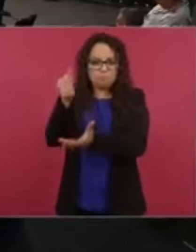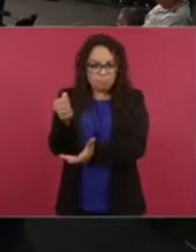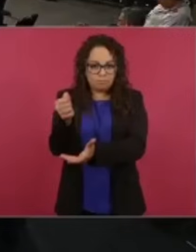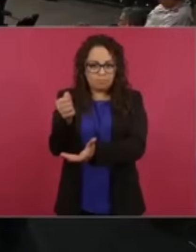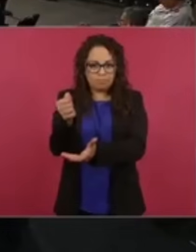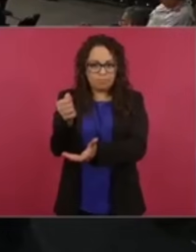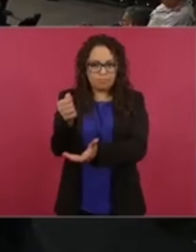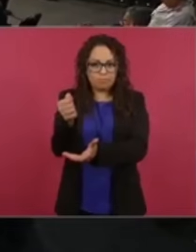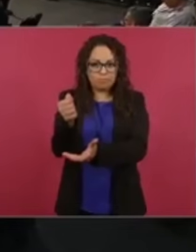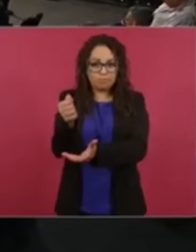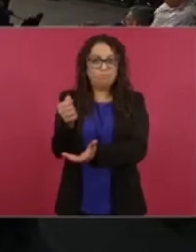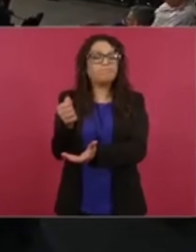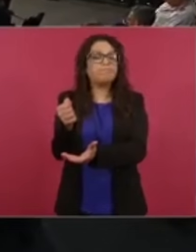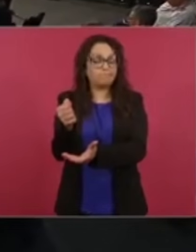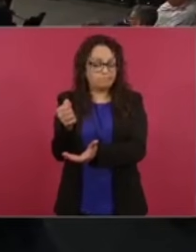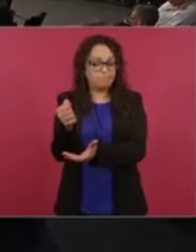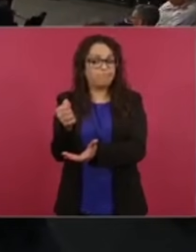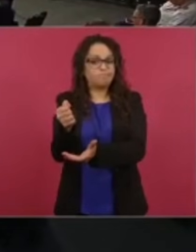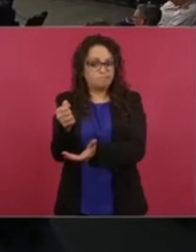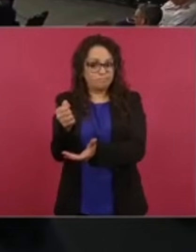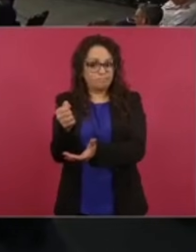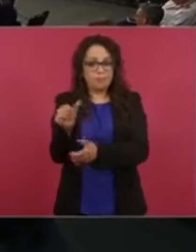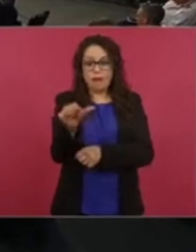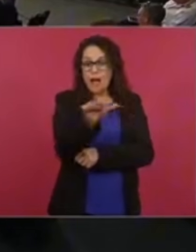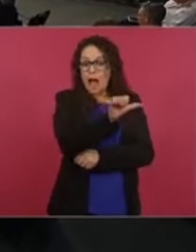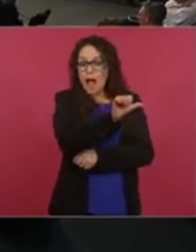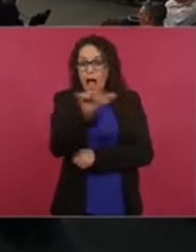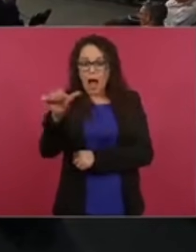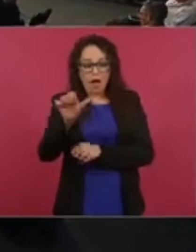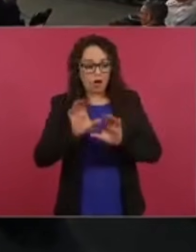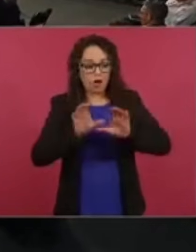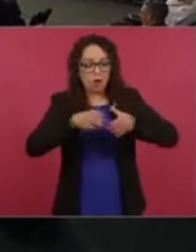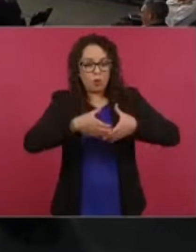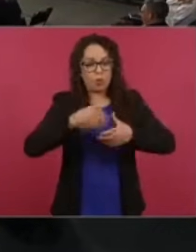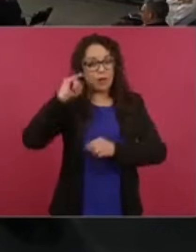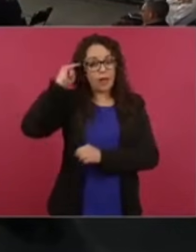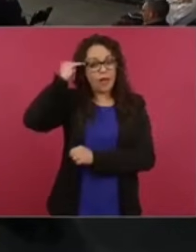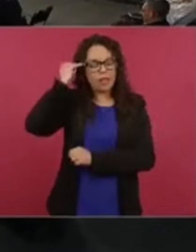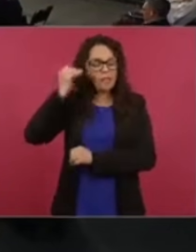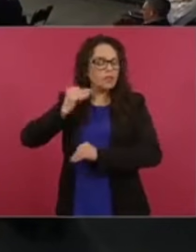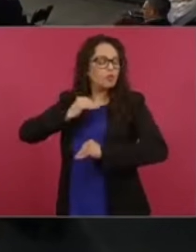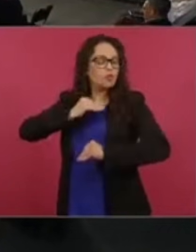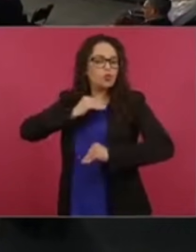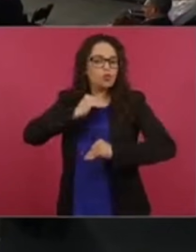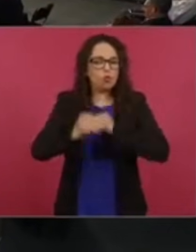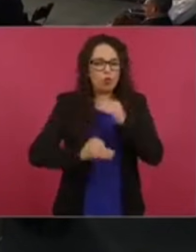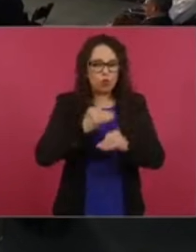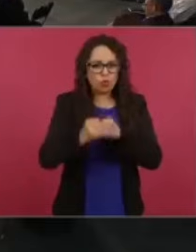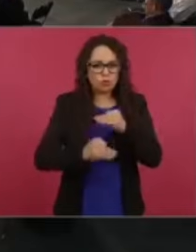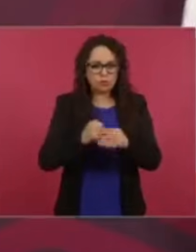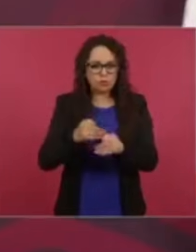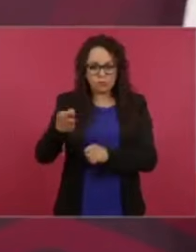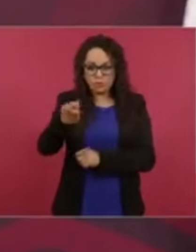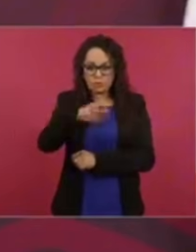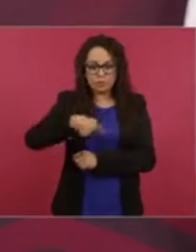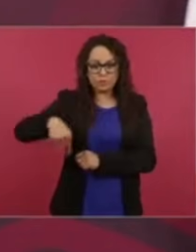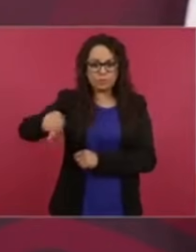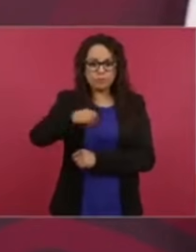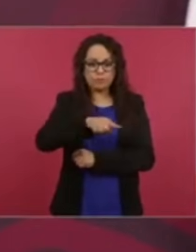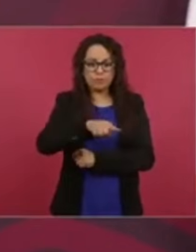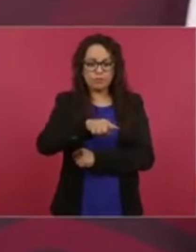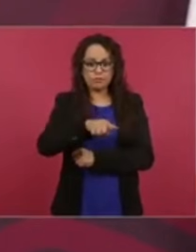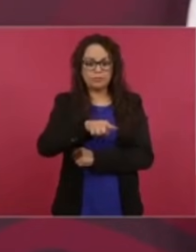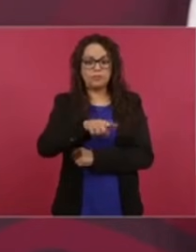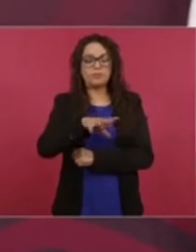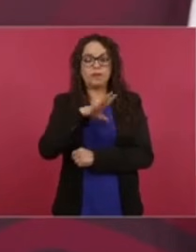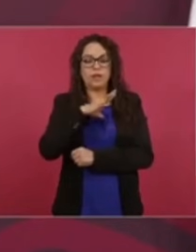estados en todas las comunidades indígenas en todas las familias los hogares